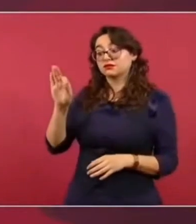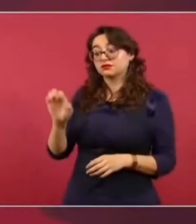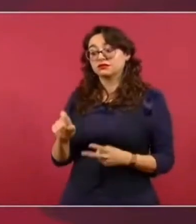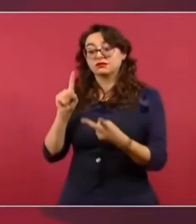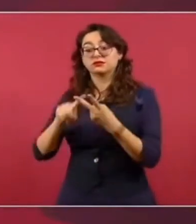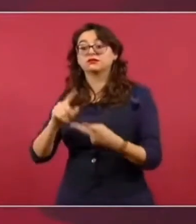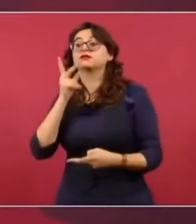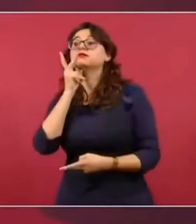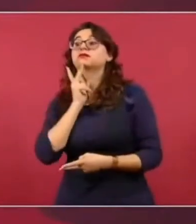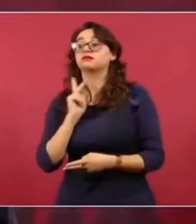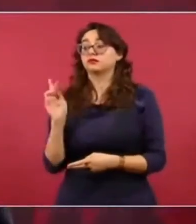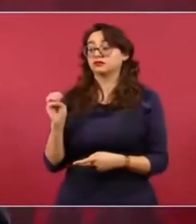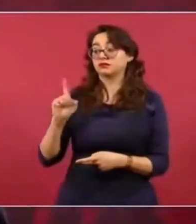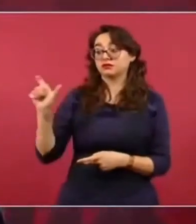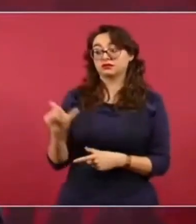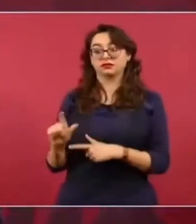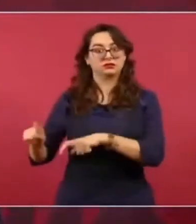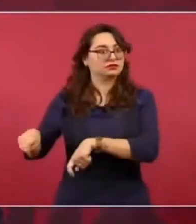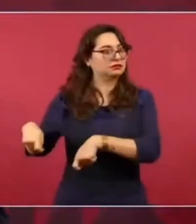sonó